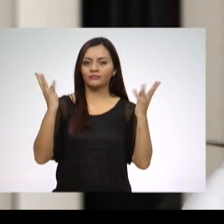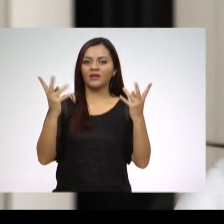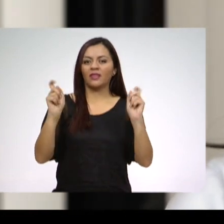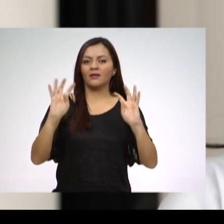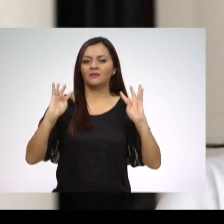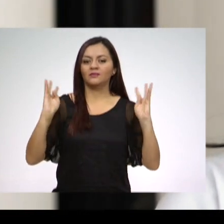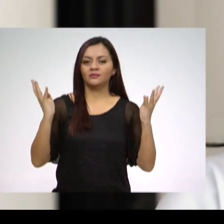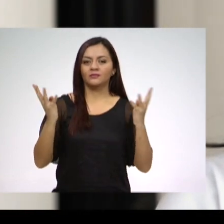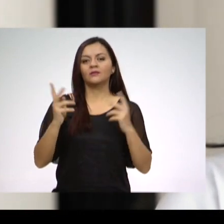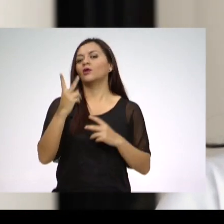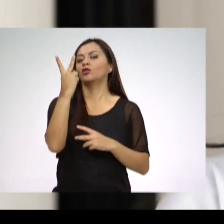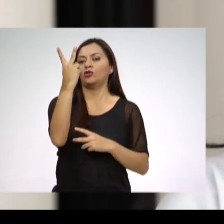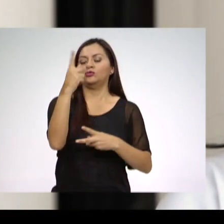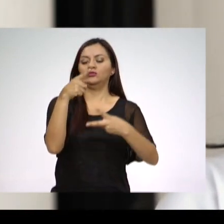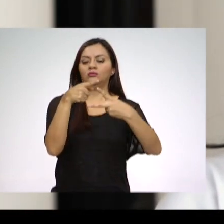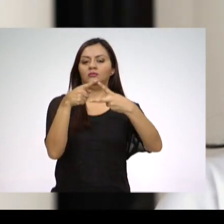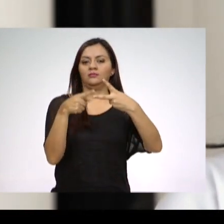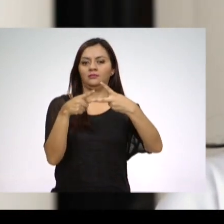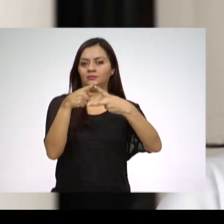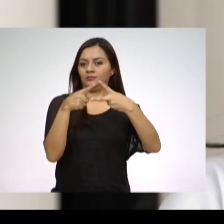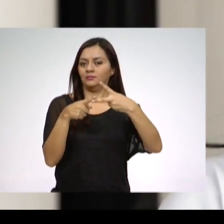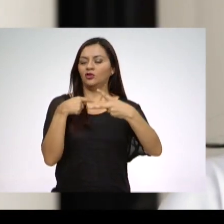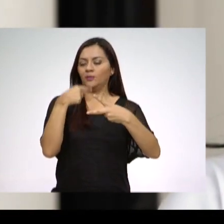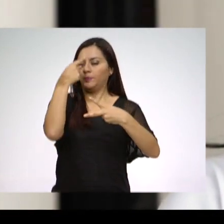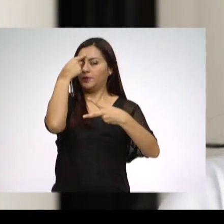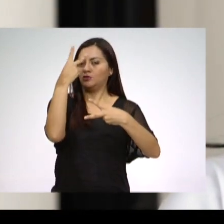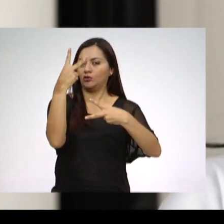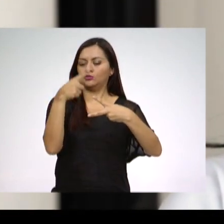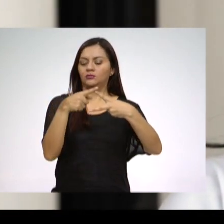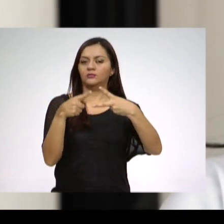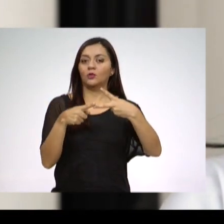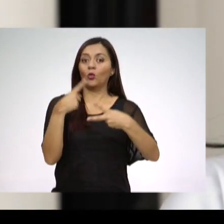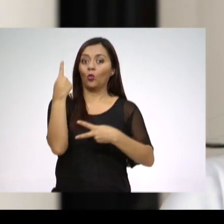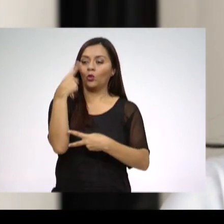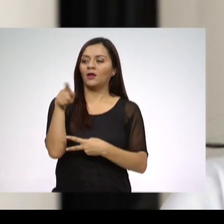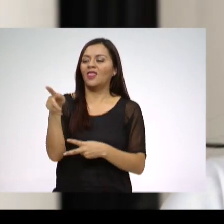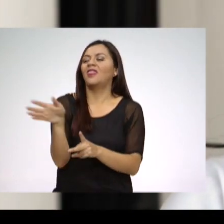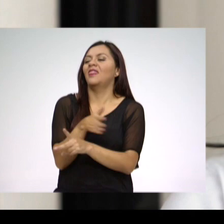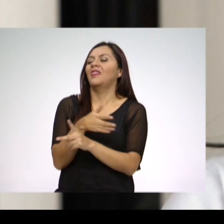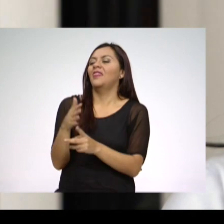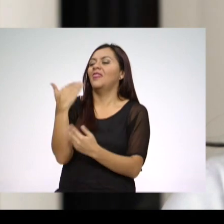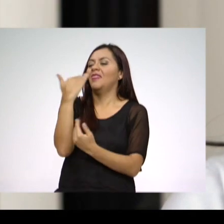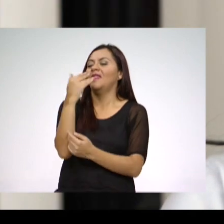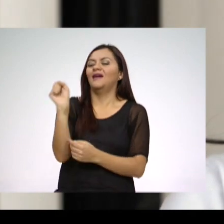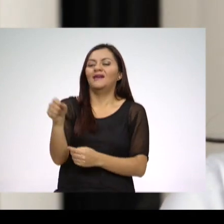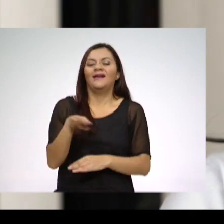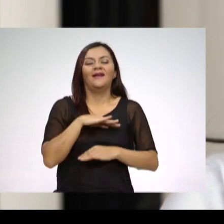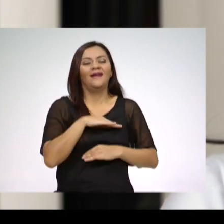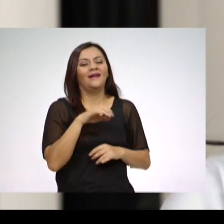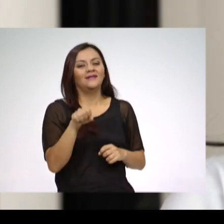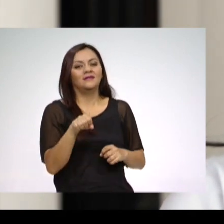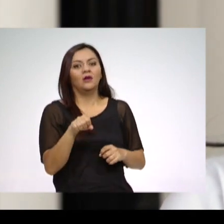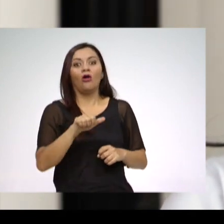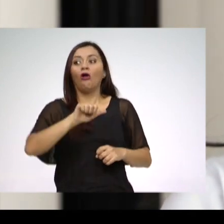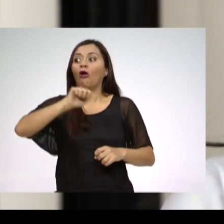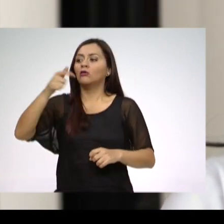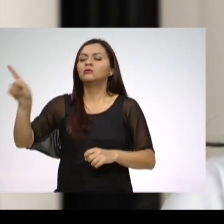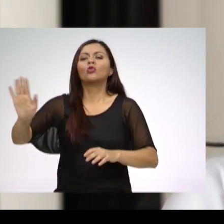Yo creo que hay dos tipos de observadores, o sea, los que los disfrutan y los que tratan de hacer algo al